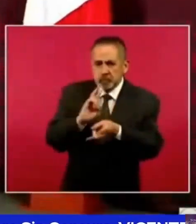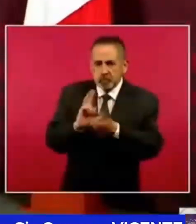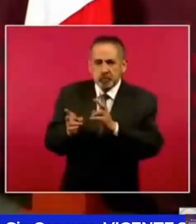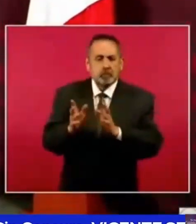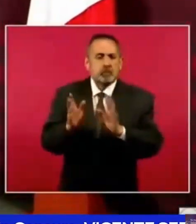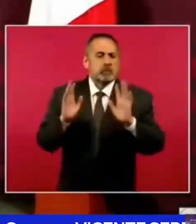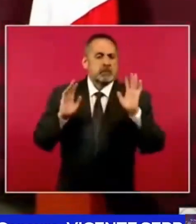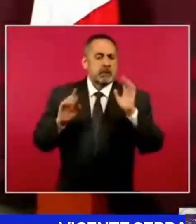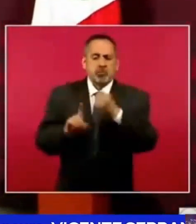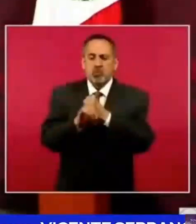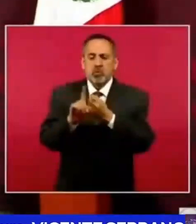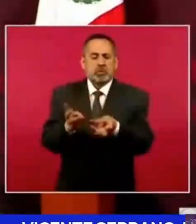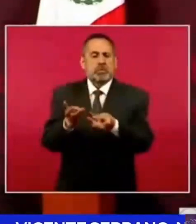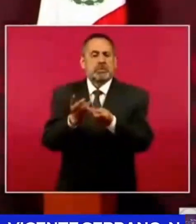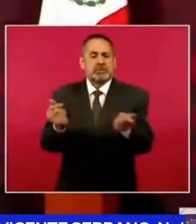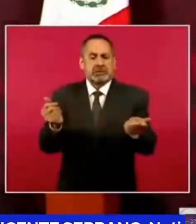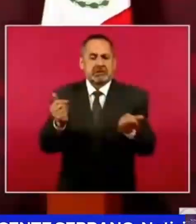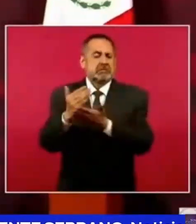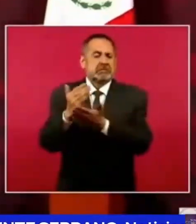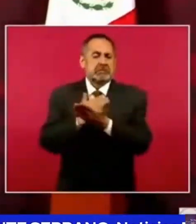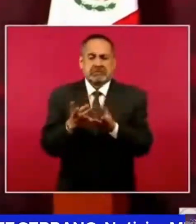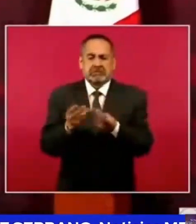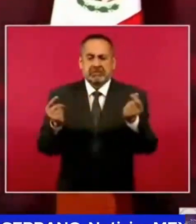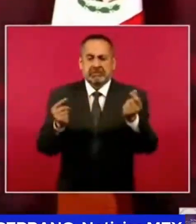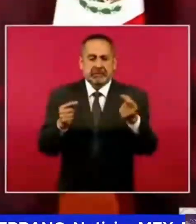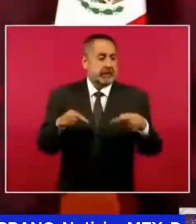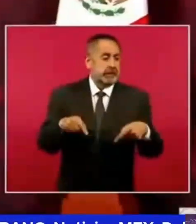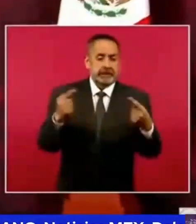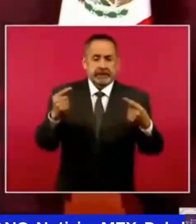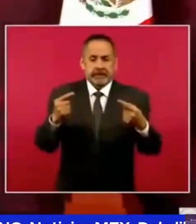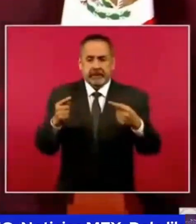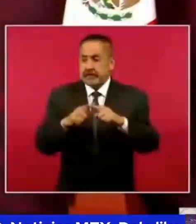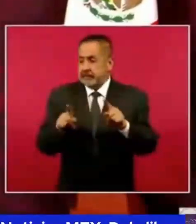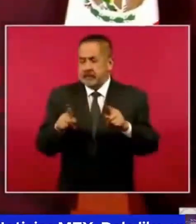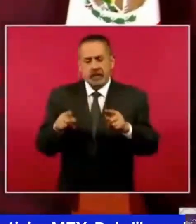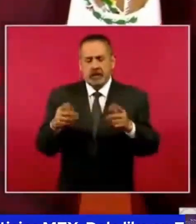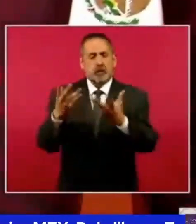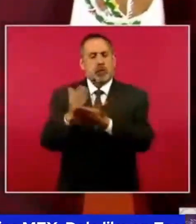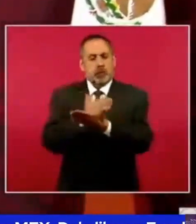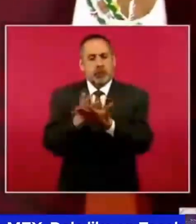se resuelvan las diferencias, ¿no?